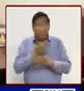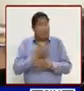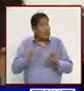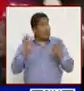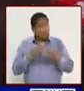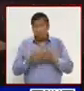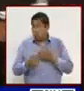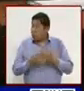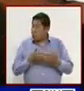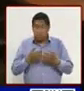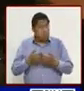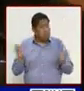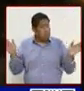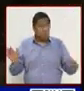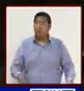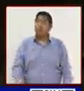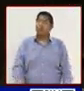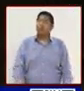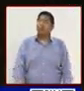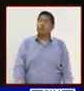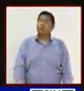feriados.